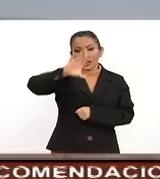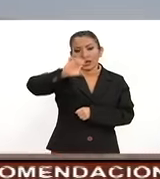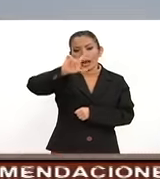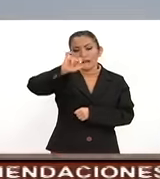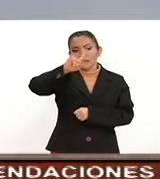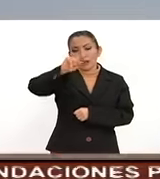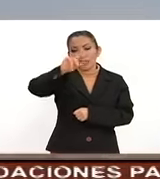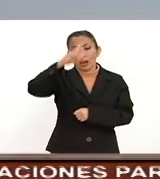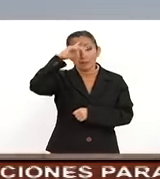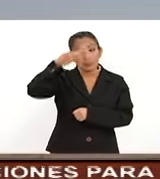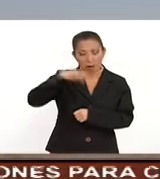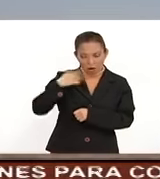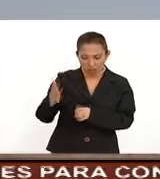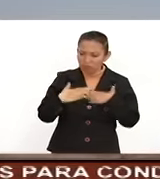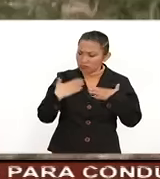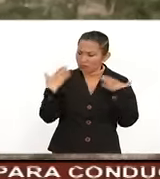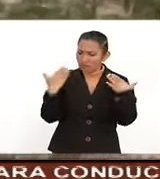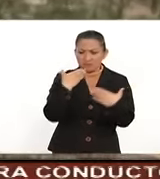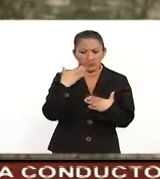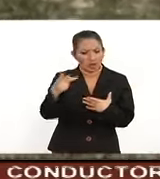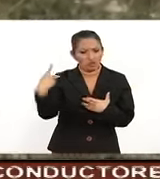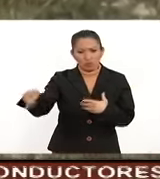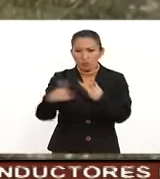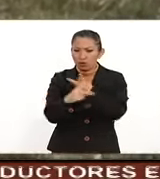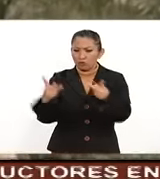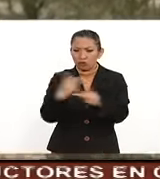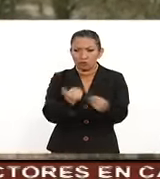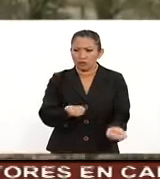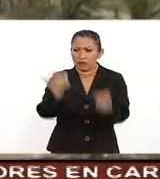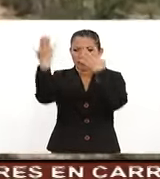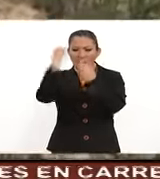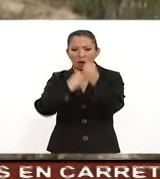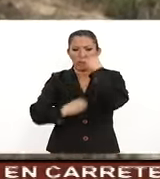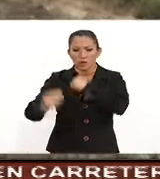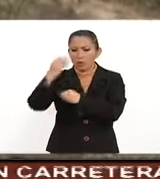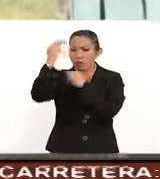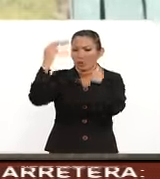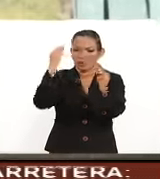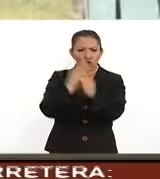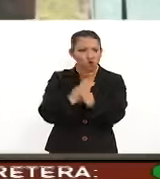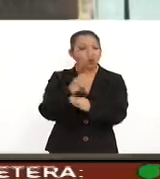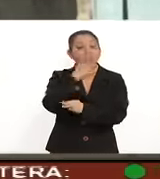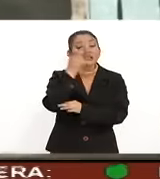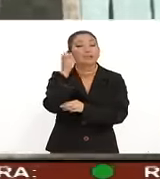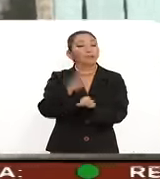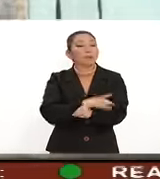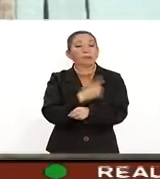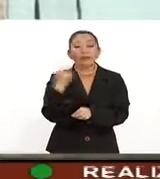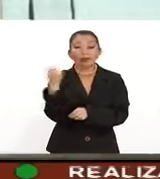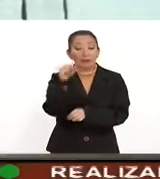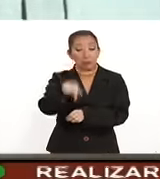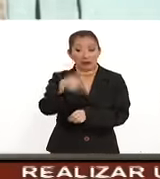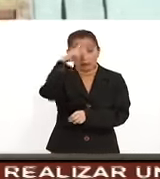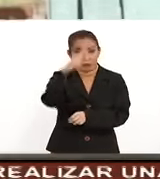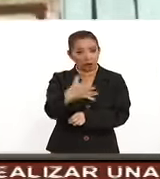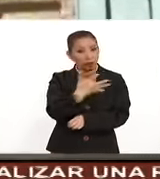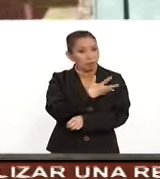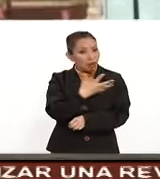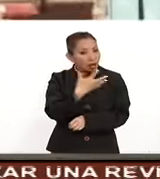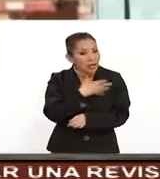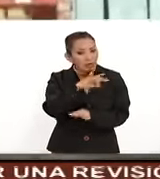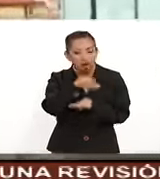destacó que México es un proveedor confiable en la producción y exportación de alimentos en todo el mundo. Detalló que esto se debe a que el país cuenta y